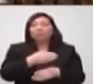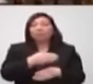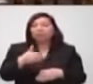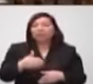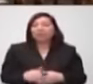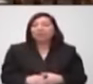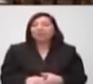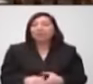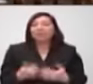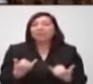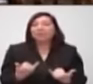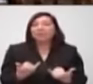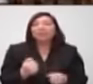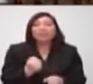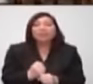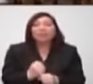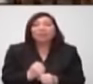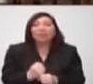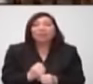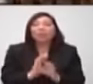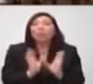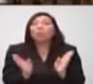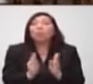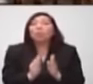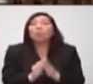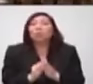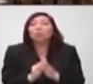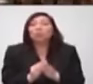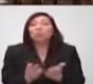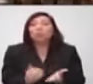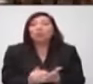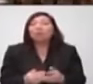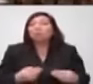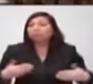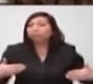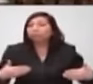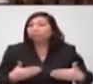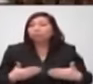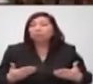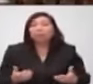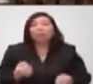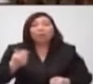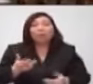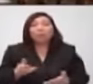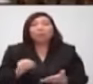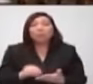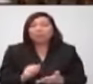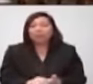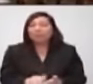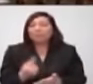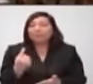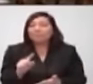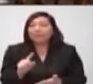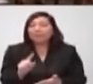distritos. O sea, se está trabajando en un conjunto de vías y de buses, de sistema de buses,